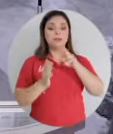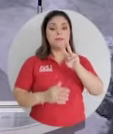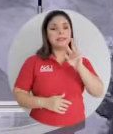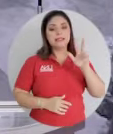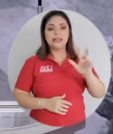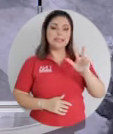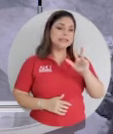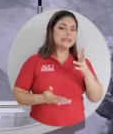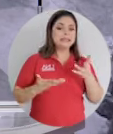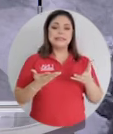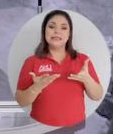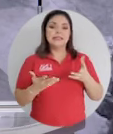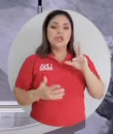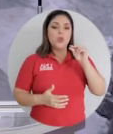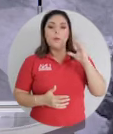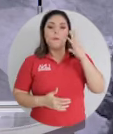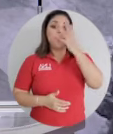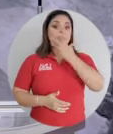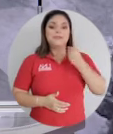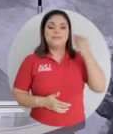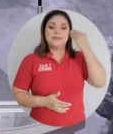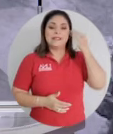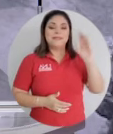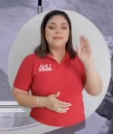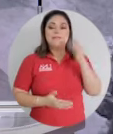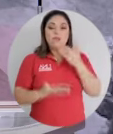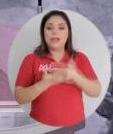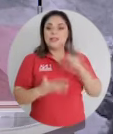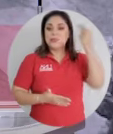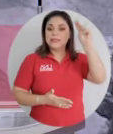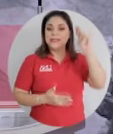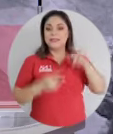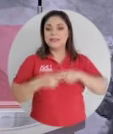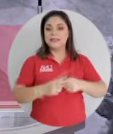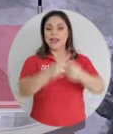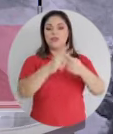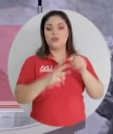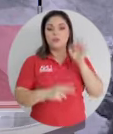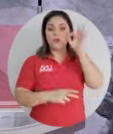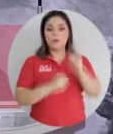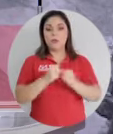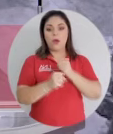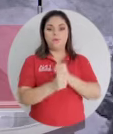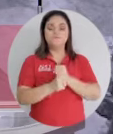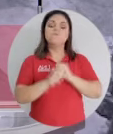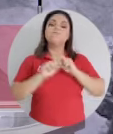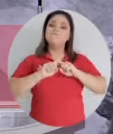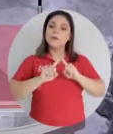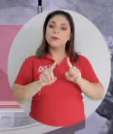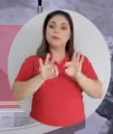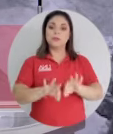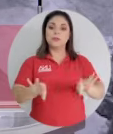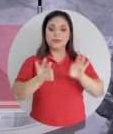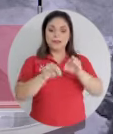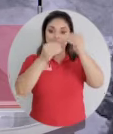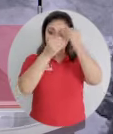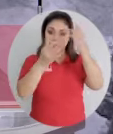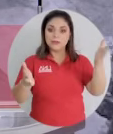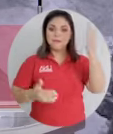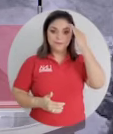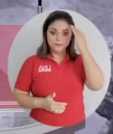decía al inicio, no es lindo iniciar con estas noticias, pero es importante saberlo. Sí. Porque cada uno de los ciudadanos y